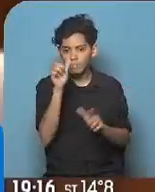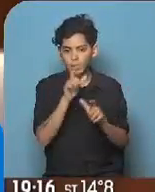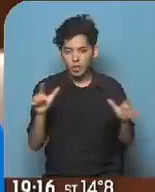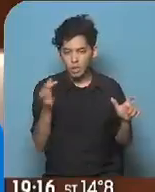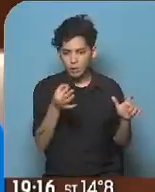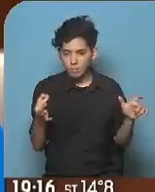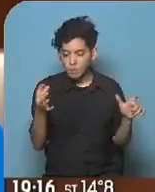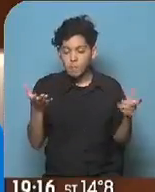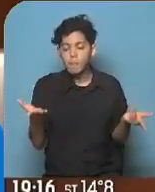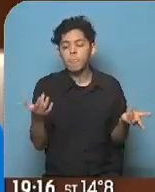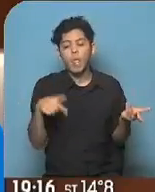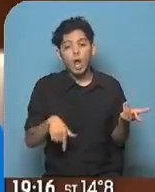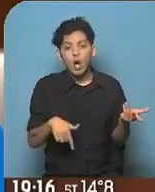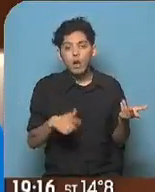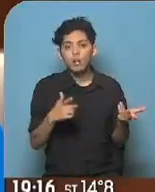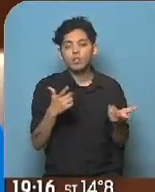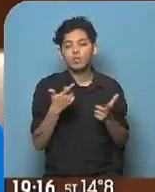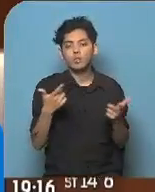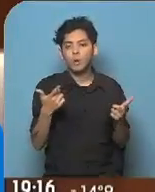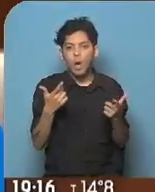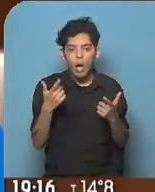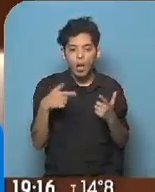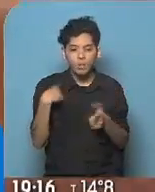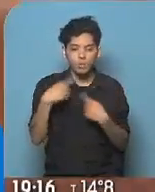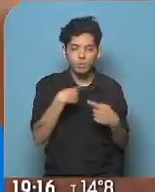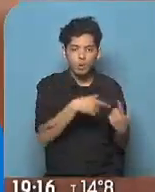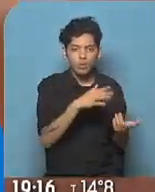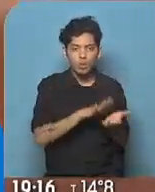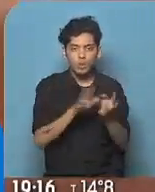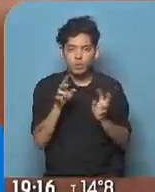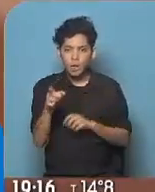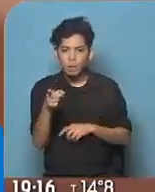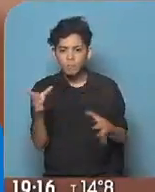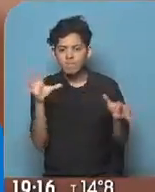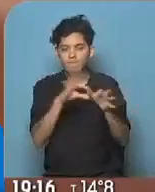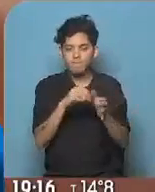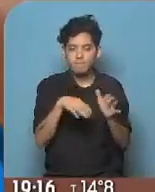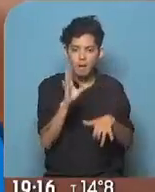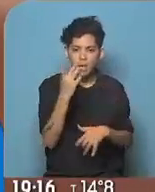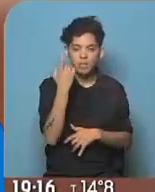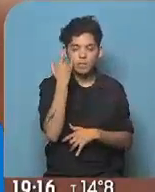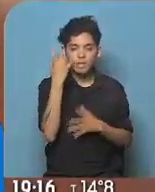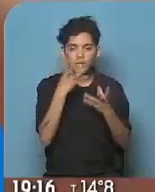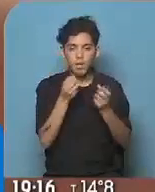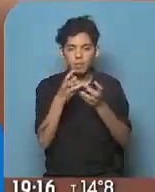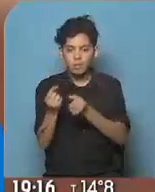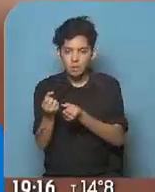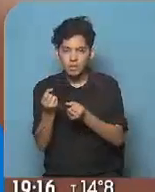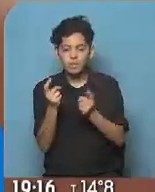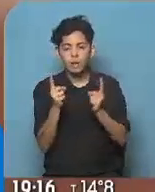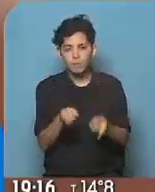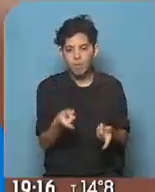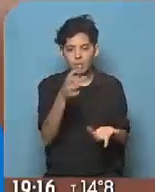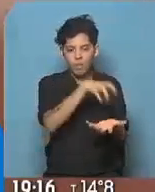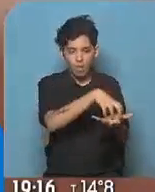hoy por hoy eso no no está no está circulando básicamente se trataría de fusión y de desaparición de los digo de las figuras